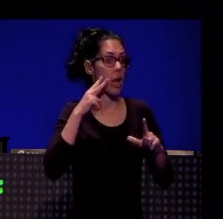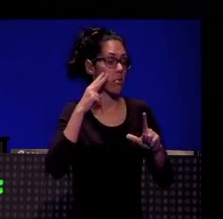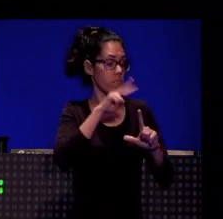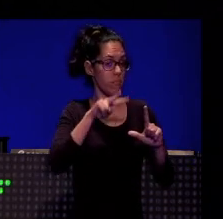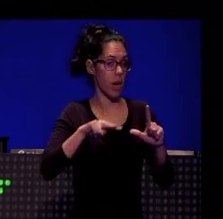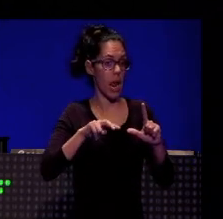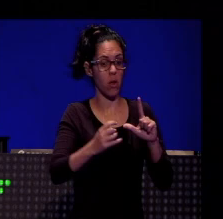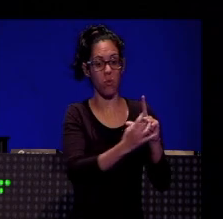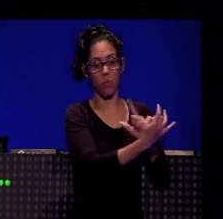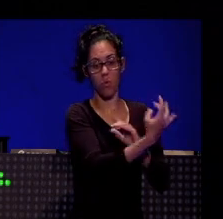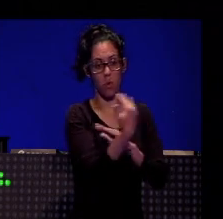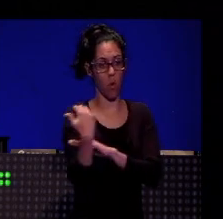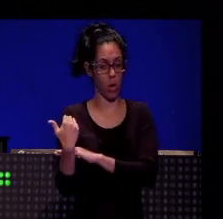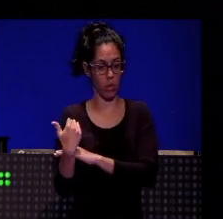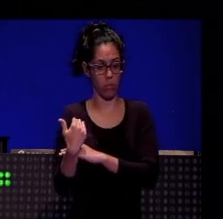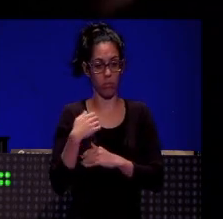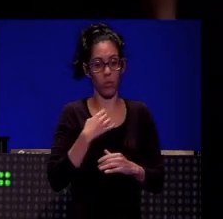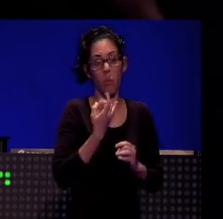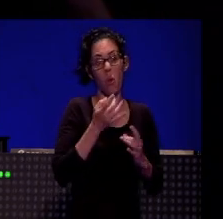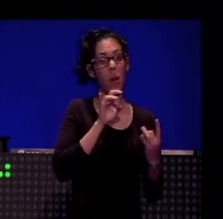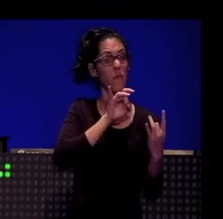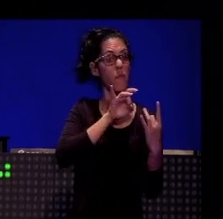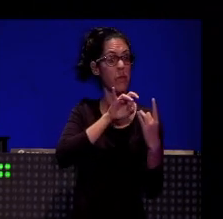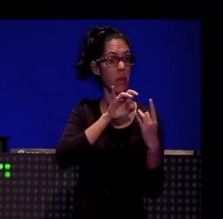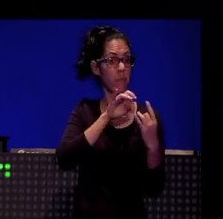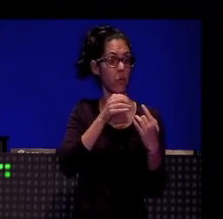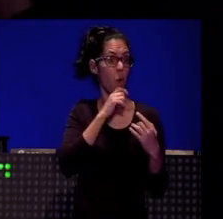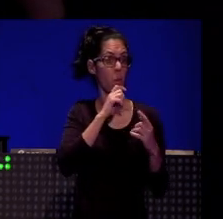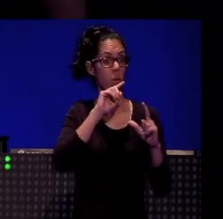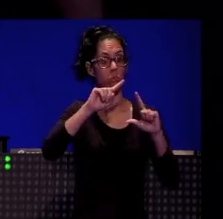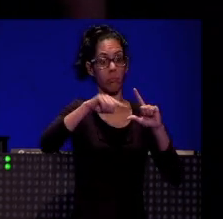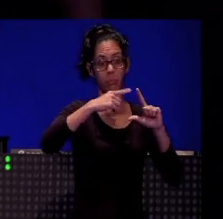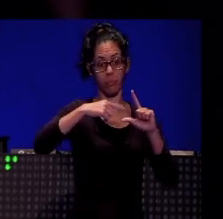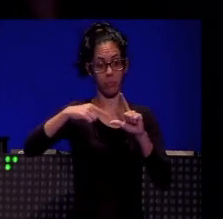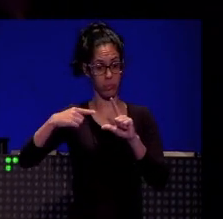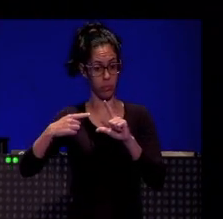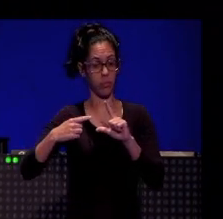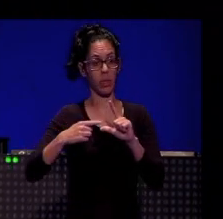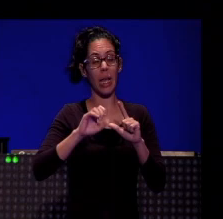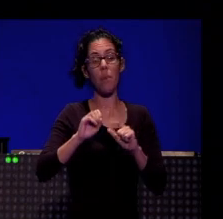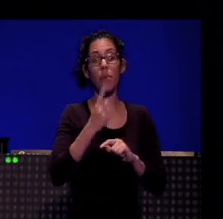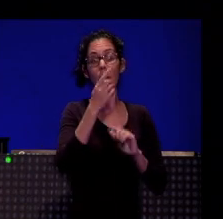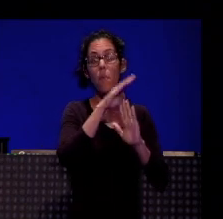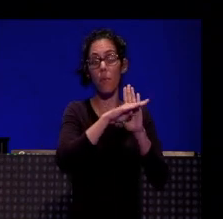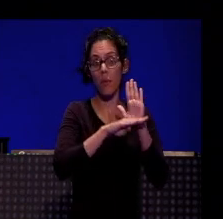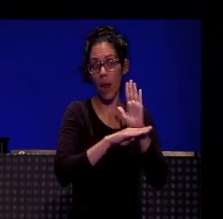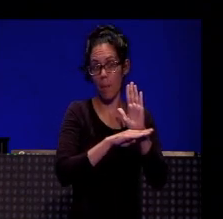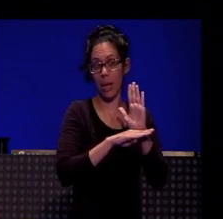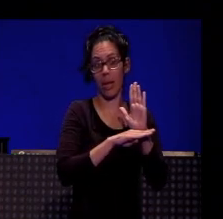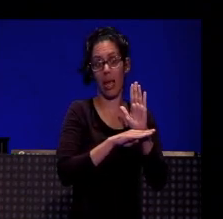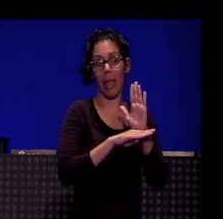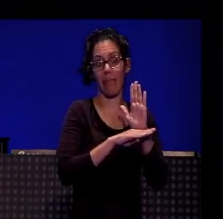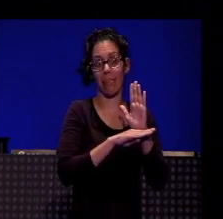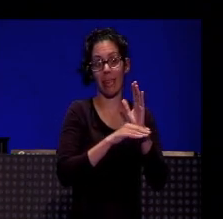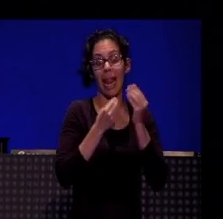televisión que se hacía un programa donde había un poco de feedback a través eso de los mails y fue el primer programa que introdujimos en la historia de la